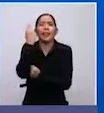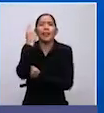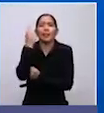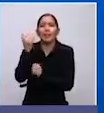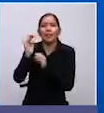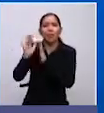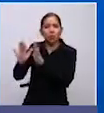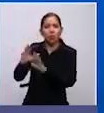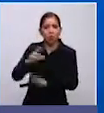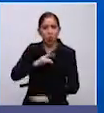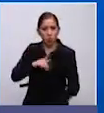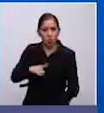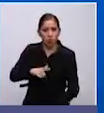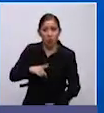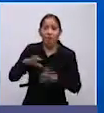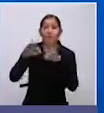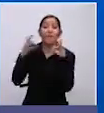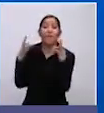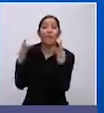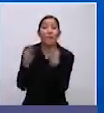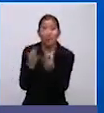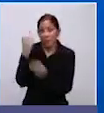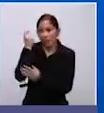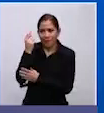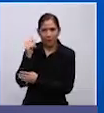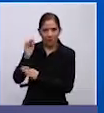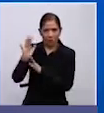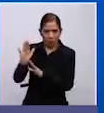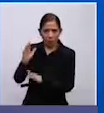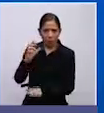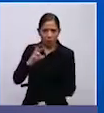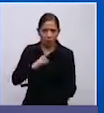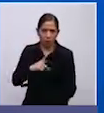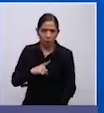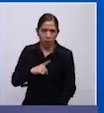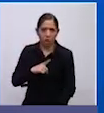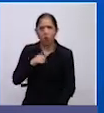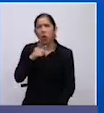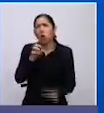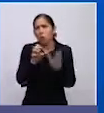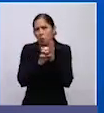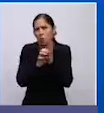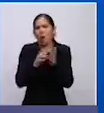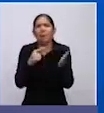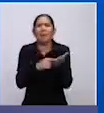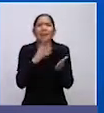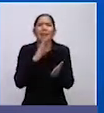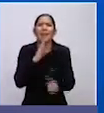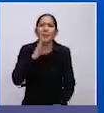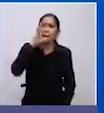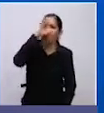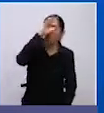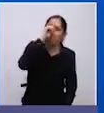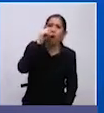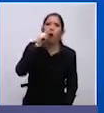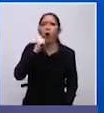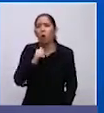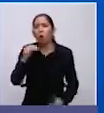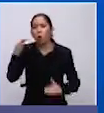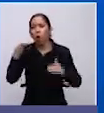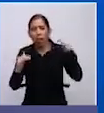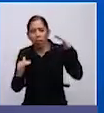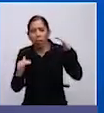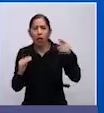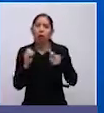también. Y aquí creo que hay que abordar, así como hablamos de la lucha contra el patriarcado, de la lucha contra el colonialismo, que creo